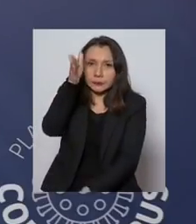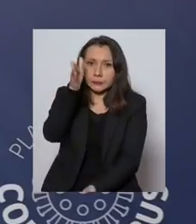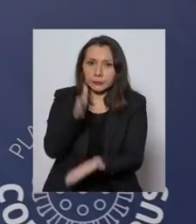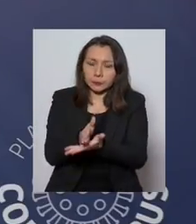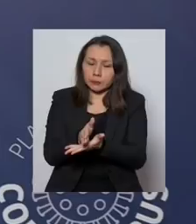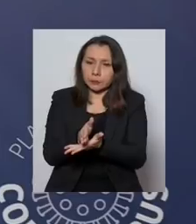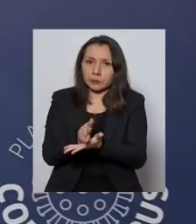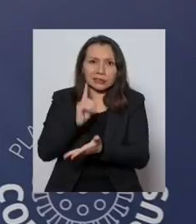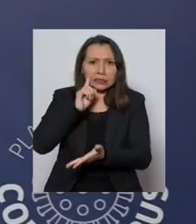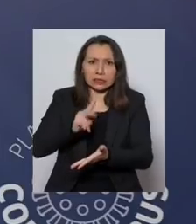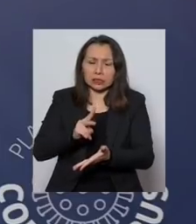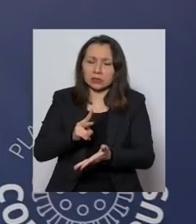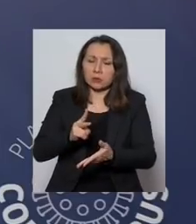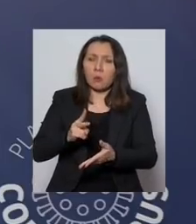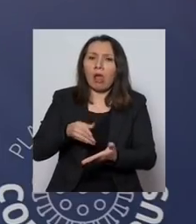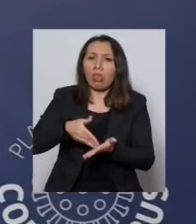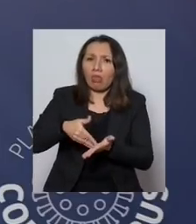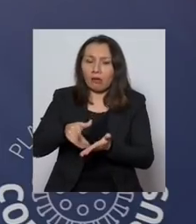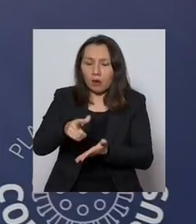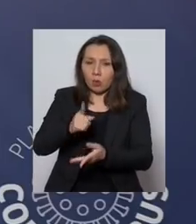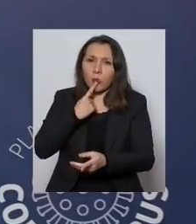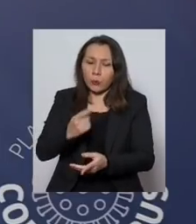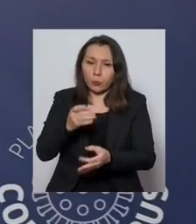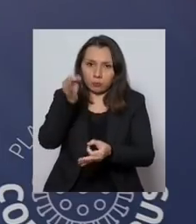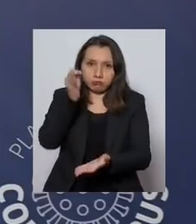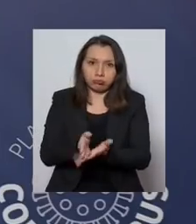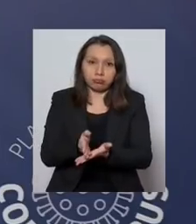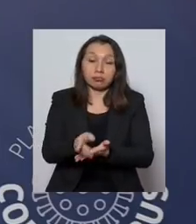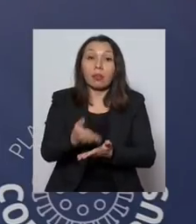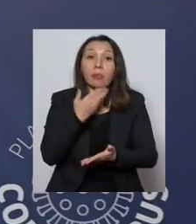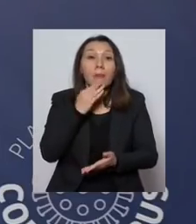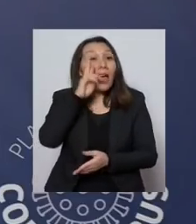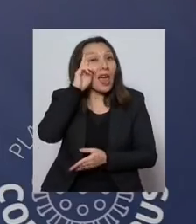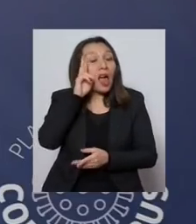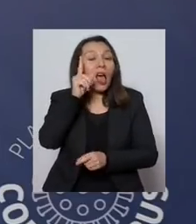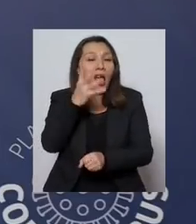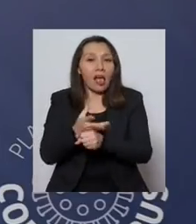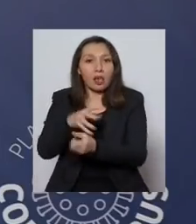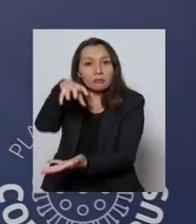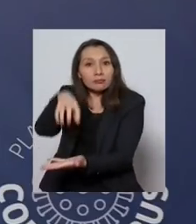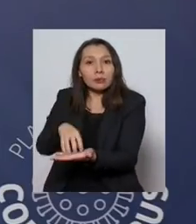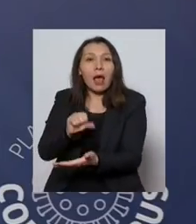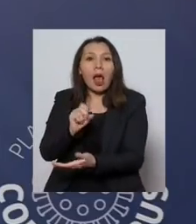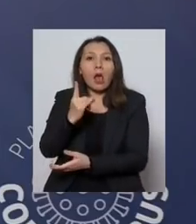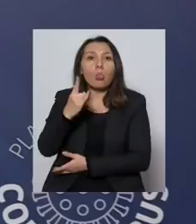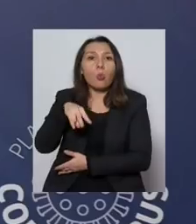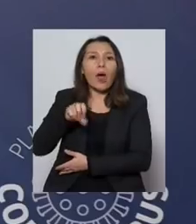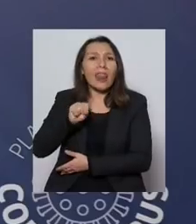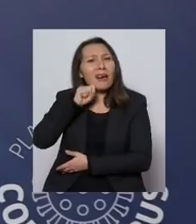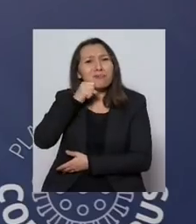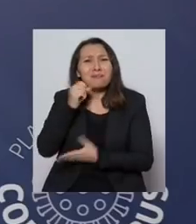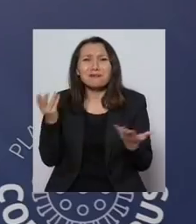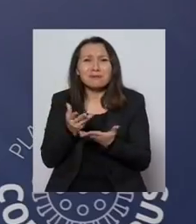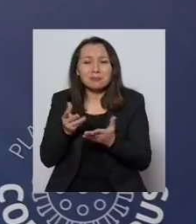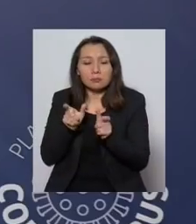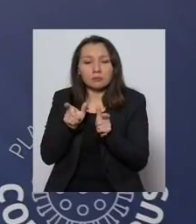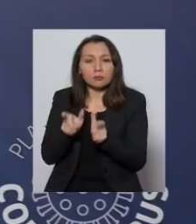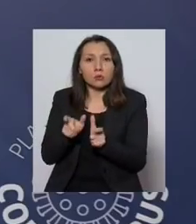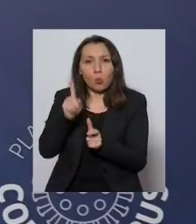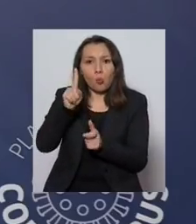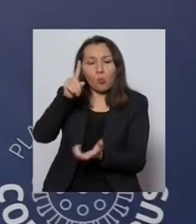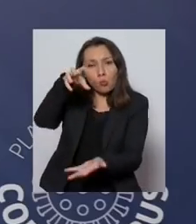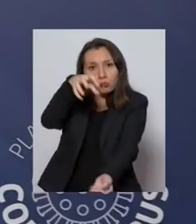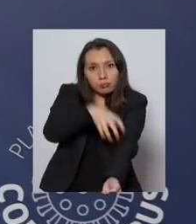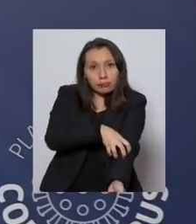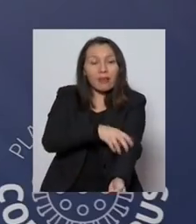ser implacable. Asimismo, quisiera recordar que existen aduanas sanitarias. Dentro de estas aduanas tenemos la región